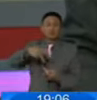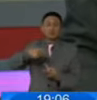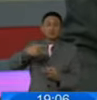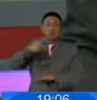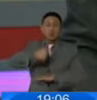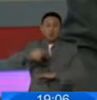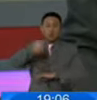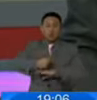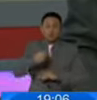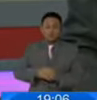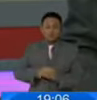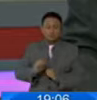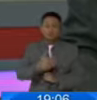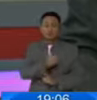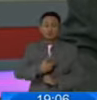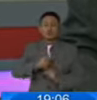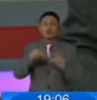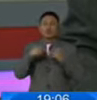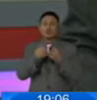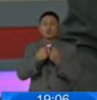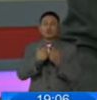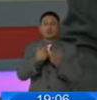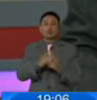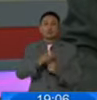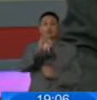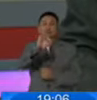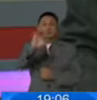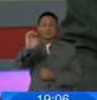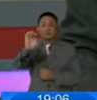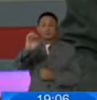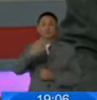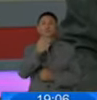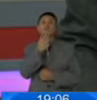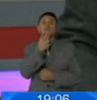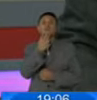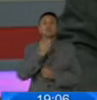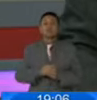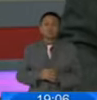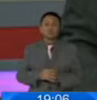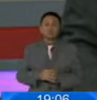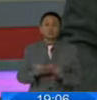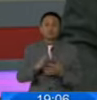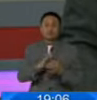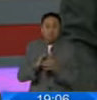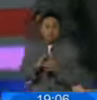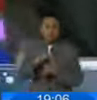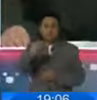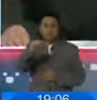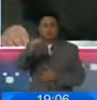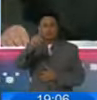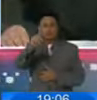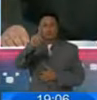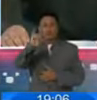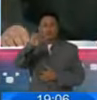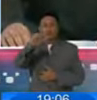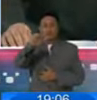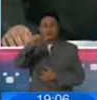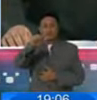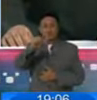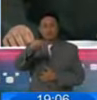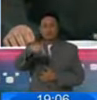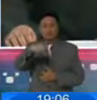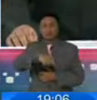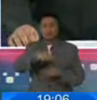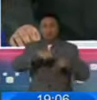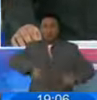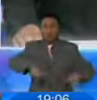Jimmy Jairala, y con el presidente del movimiento político Fuerza Ecuador, Dalo Bucarán. Nuestra compañera Adriana Rojas se encuentra en el